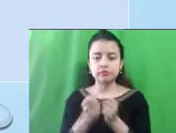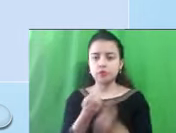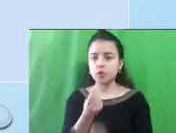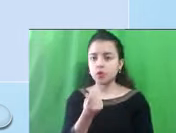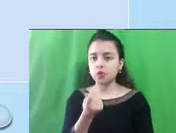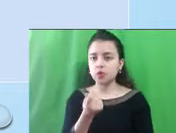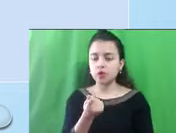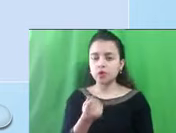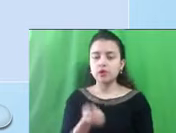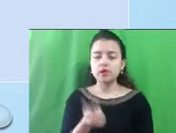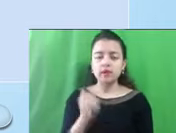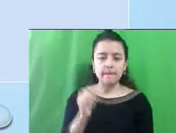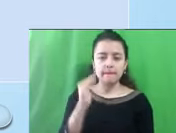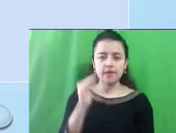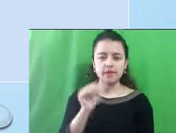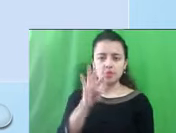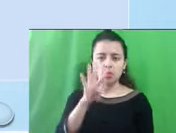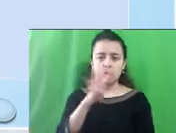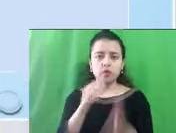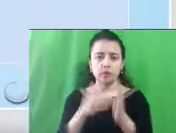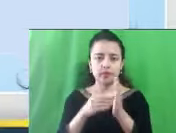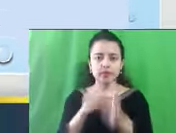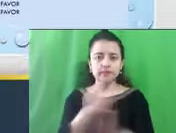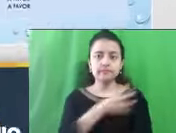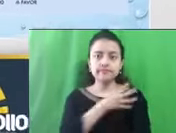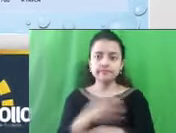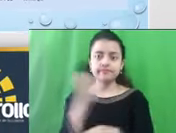de 4.000 millones de pesos. El valor exacto